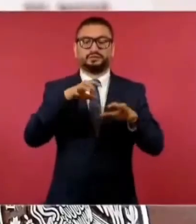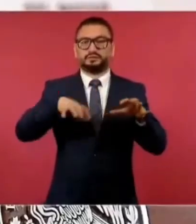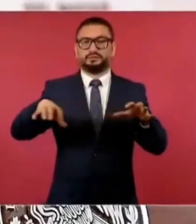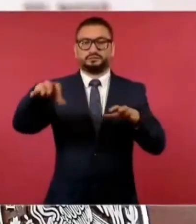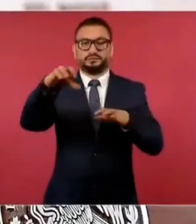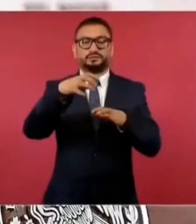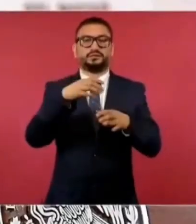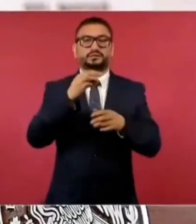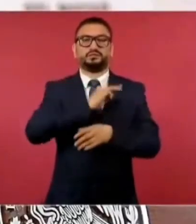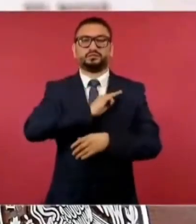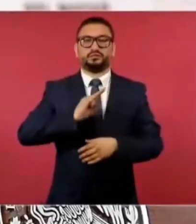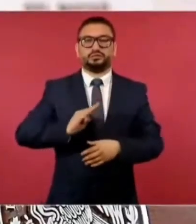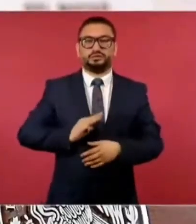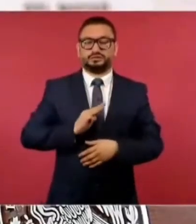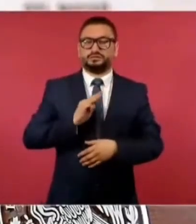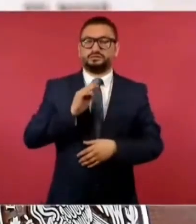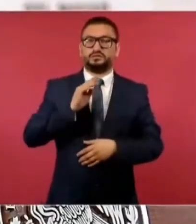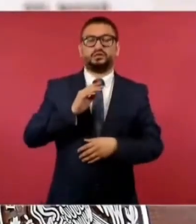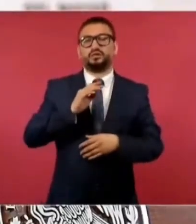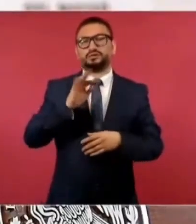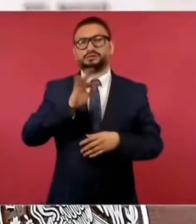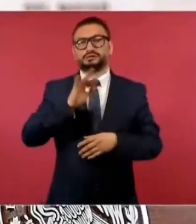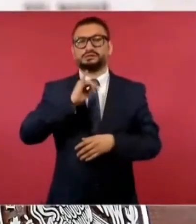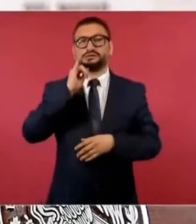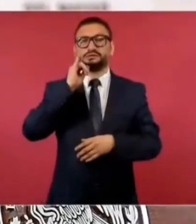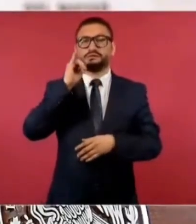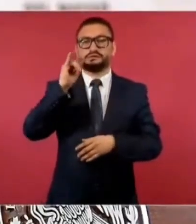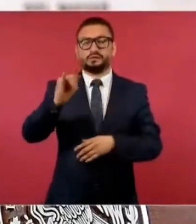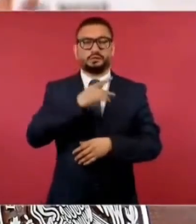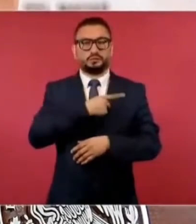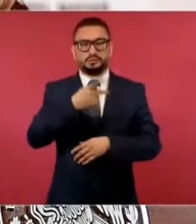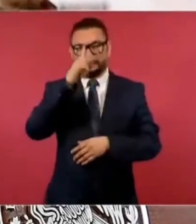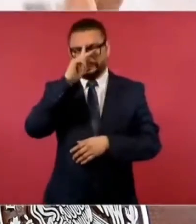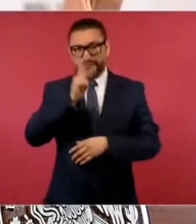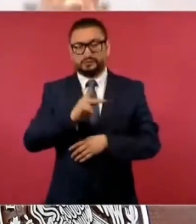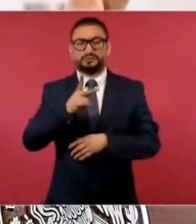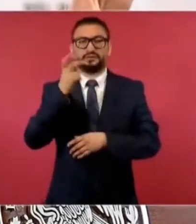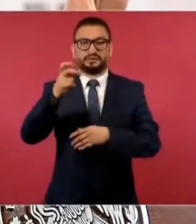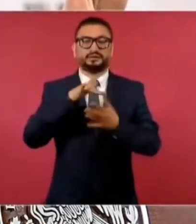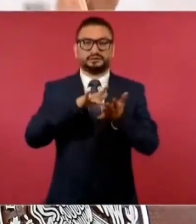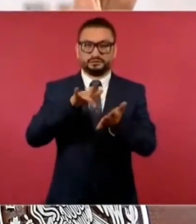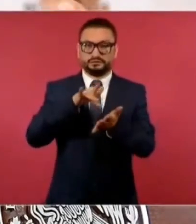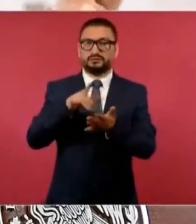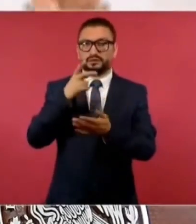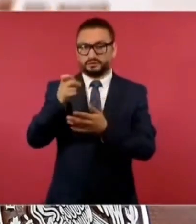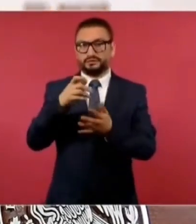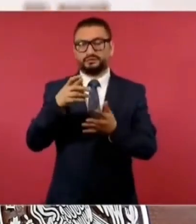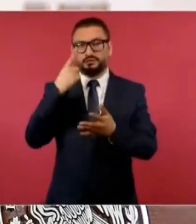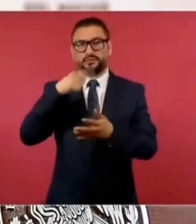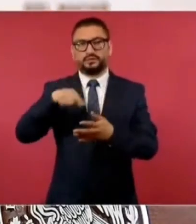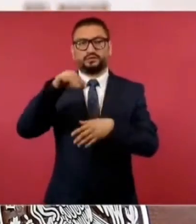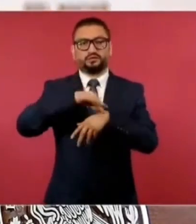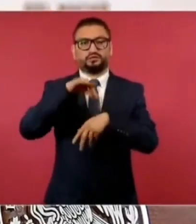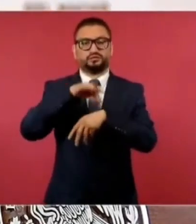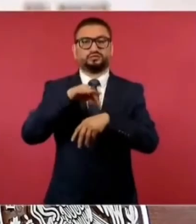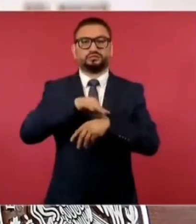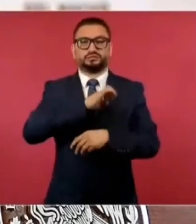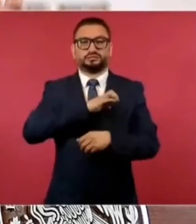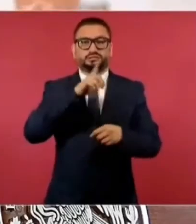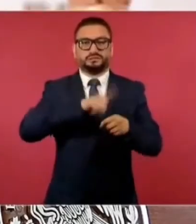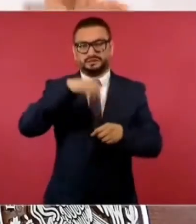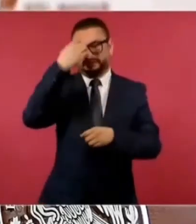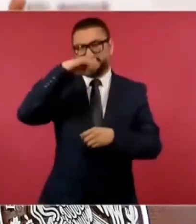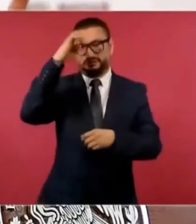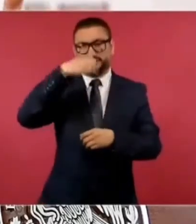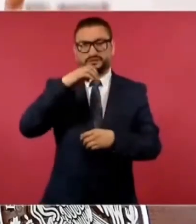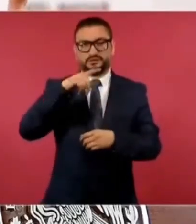en municipios de alta o de muy alta marginación. Entonces, esos son los bonos para médicos especialistas que